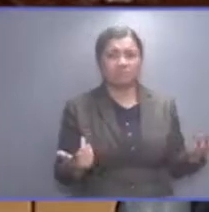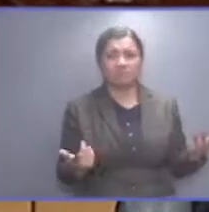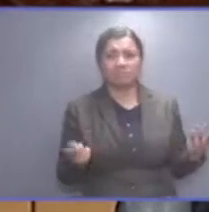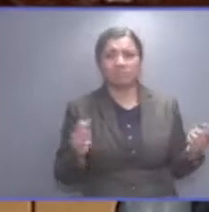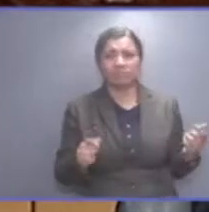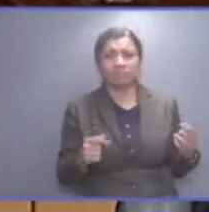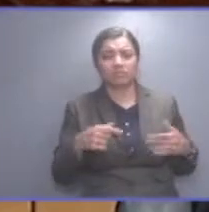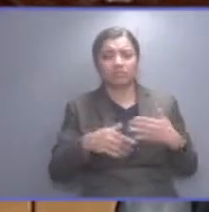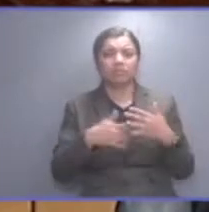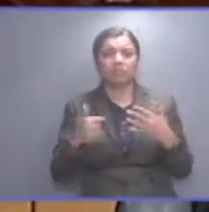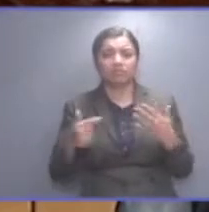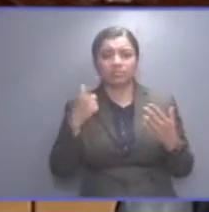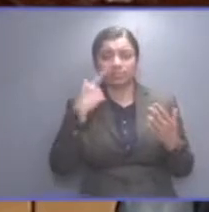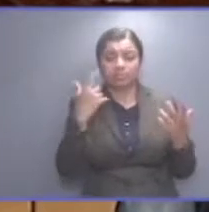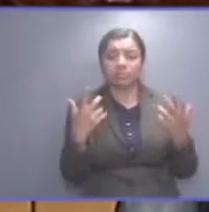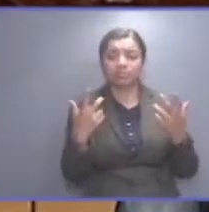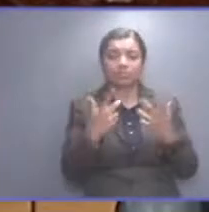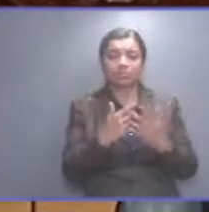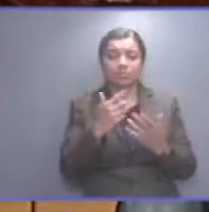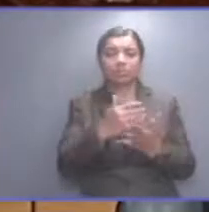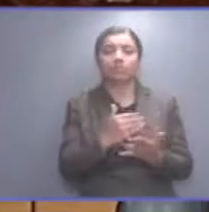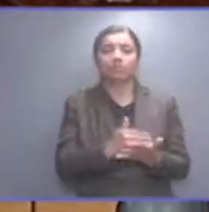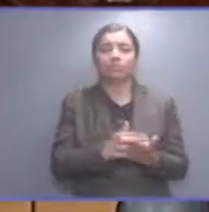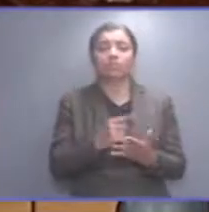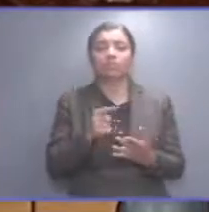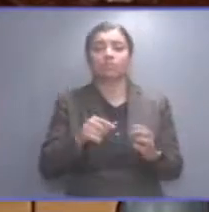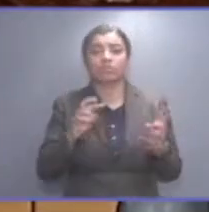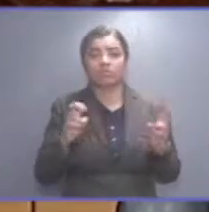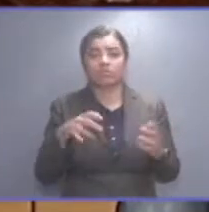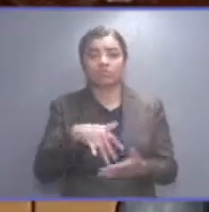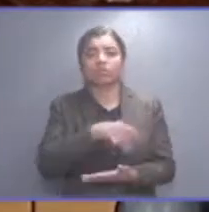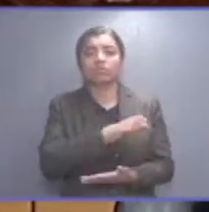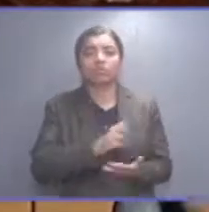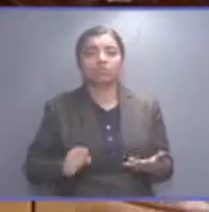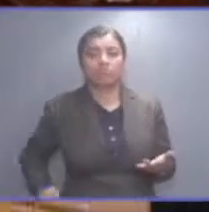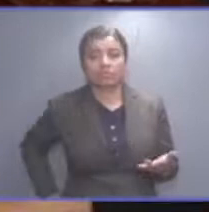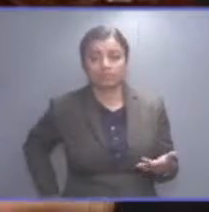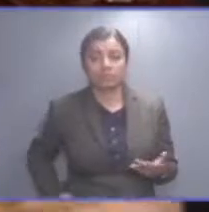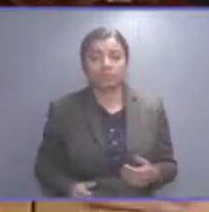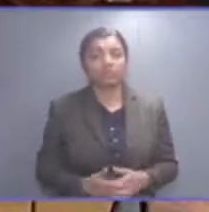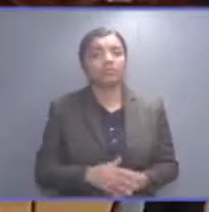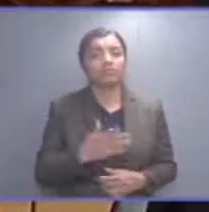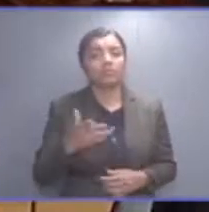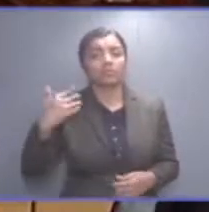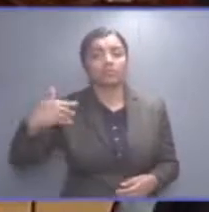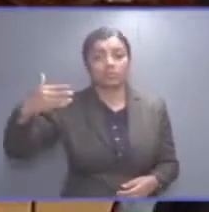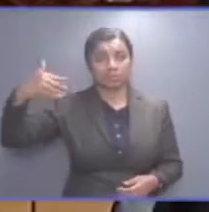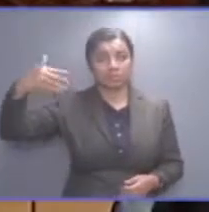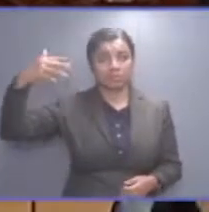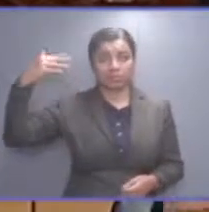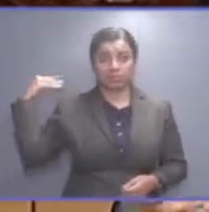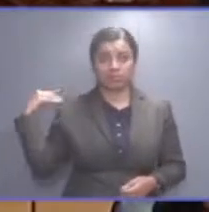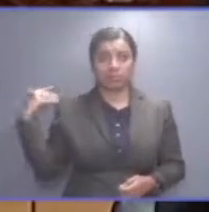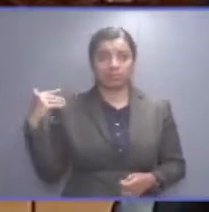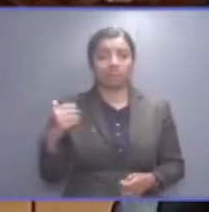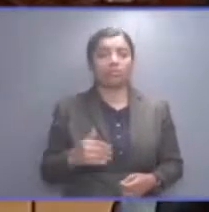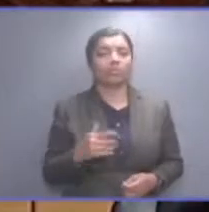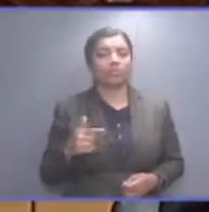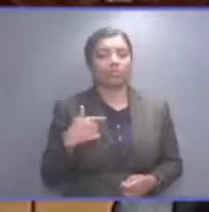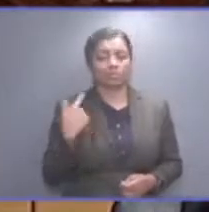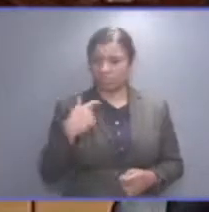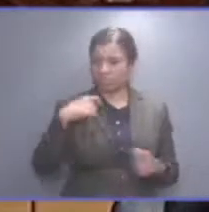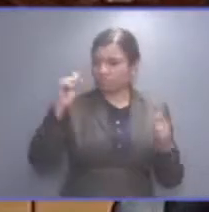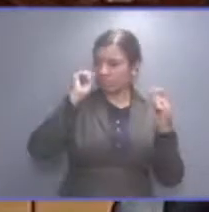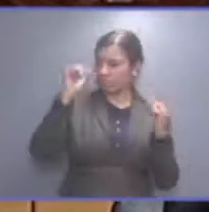de mantener la integridad humana y en este caso del pueblo salvadoreño. En el pasado, y me